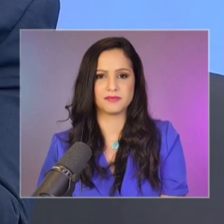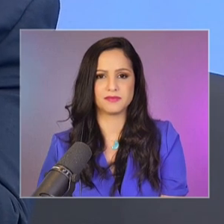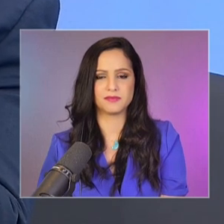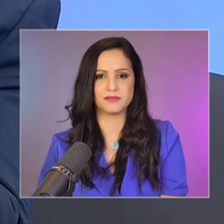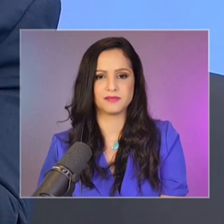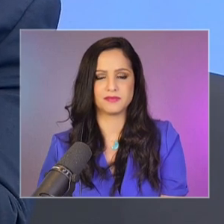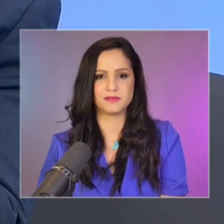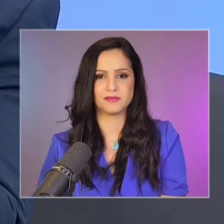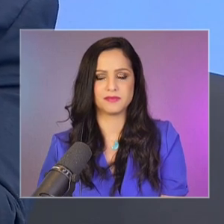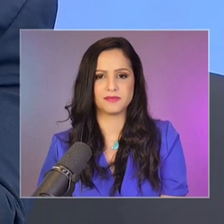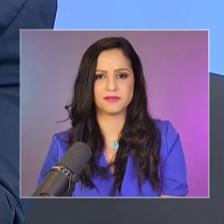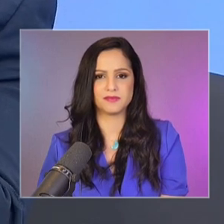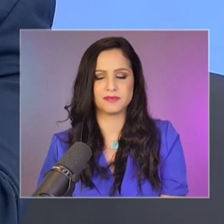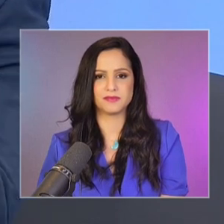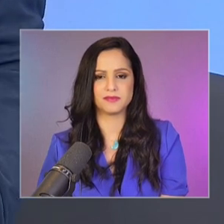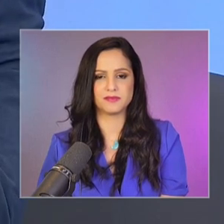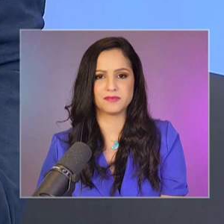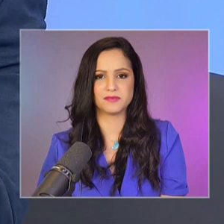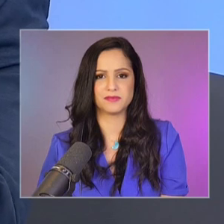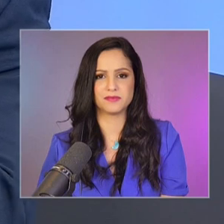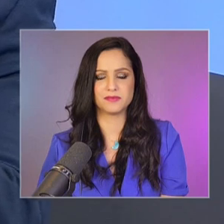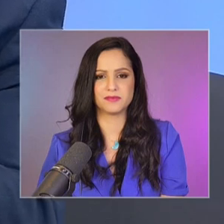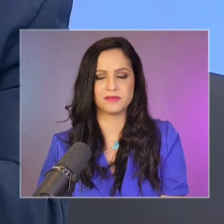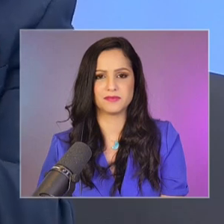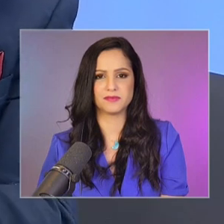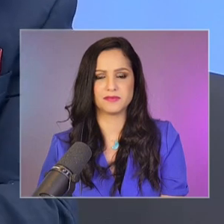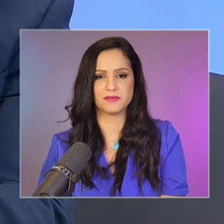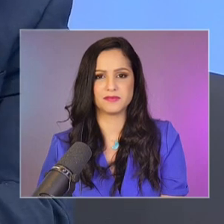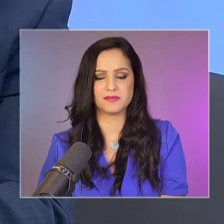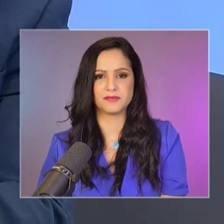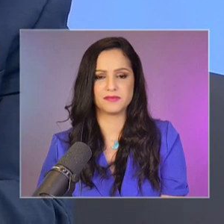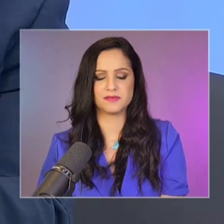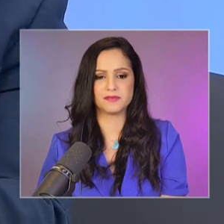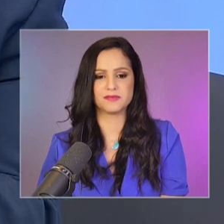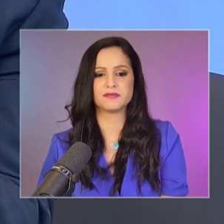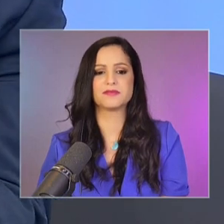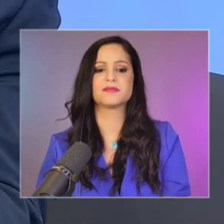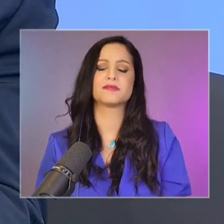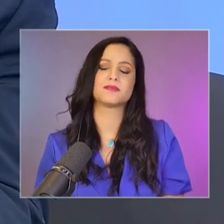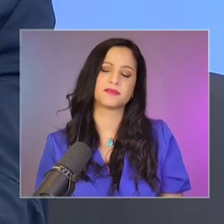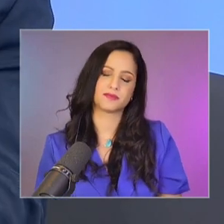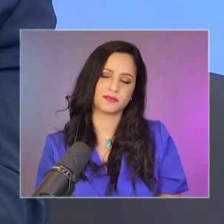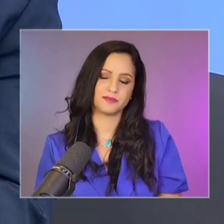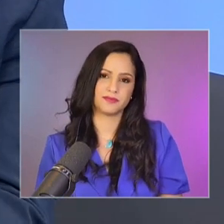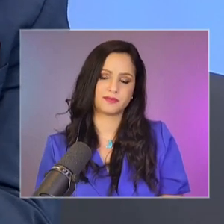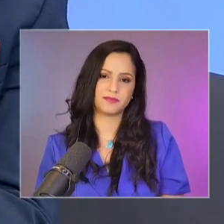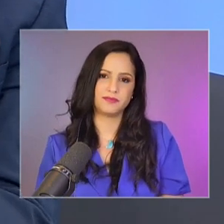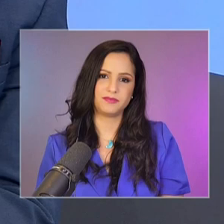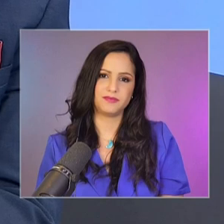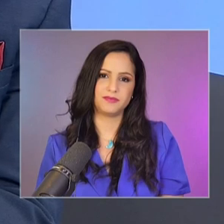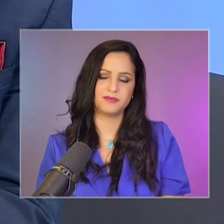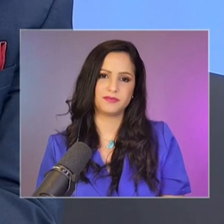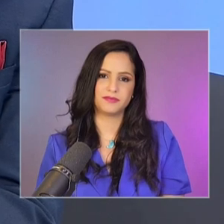ahora el 60% de la población es urbana en aquel tiempo de Balaguer el 80% de la rural entonces